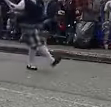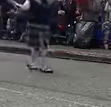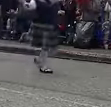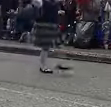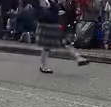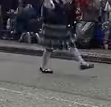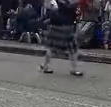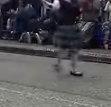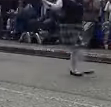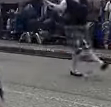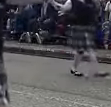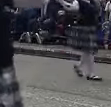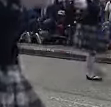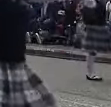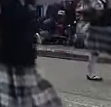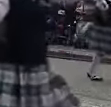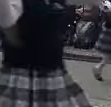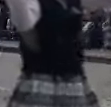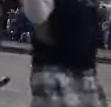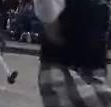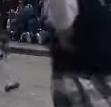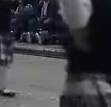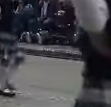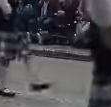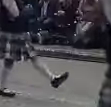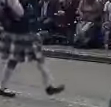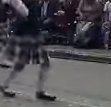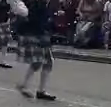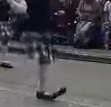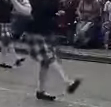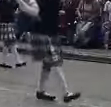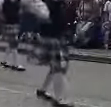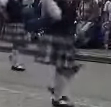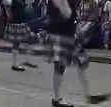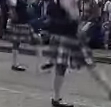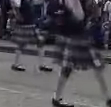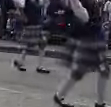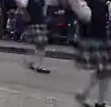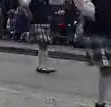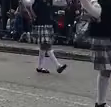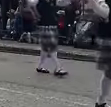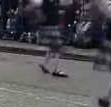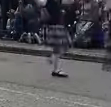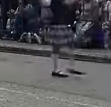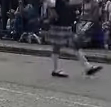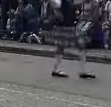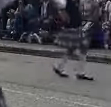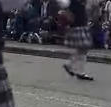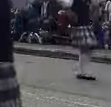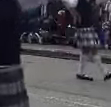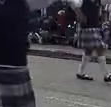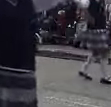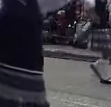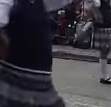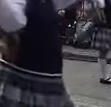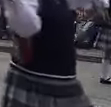los alumnos el aprendizaje académico, integrando valores cívicos y religiosos. Damos la